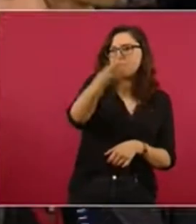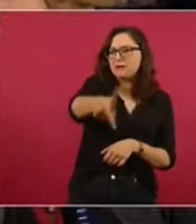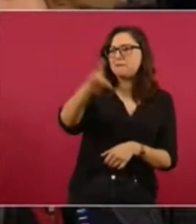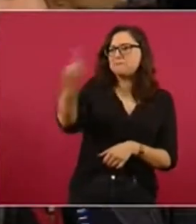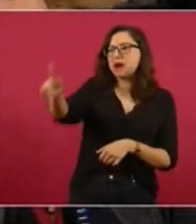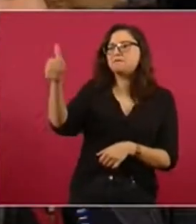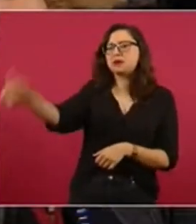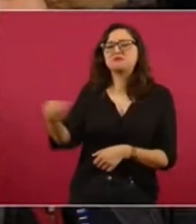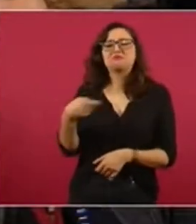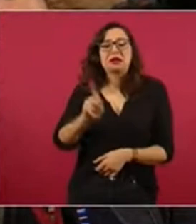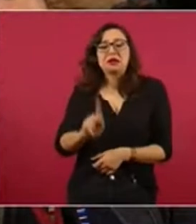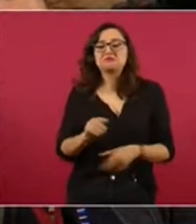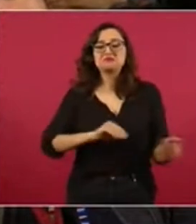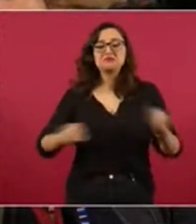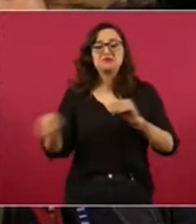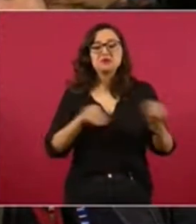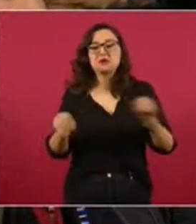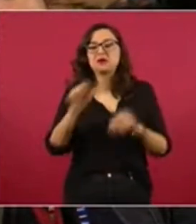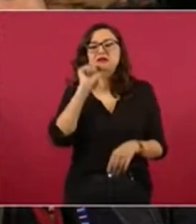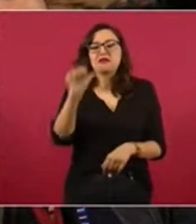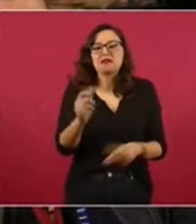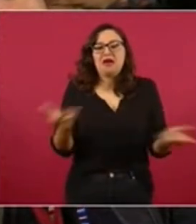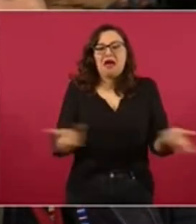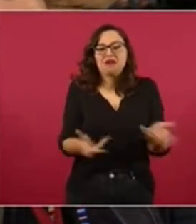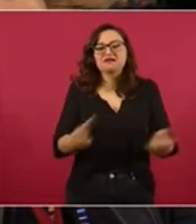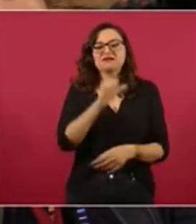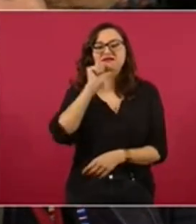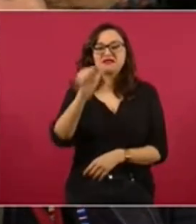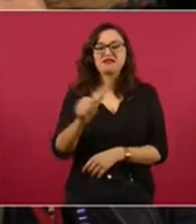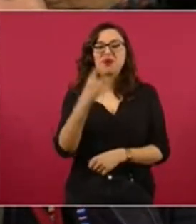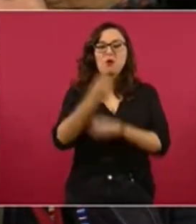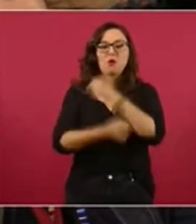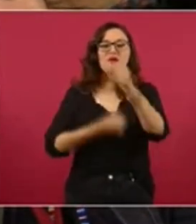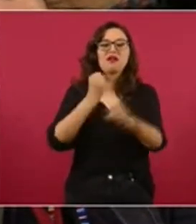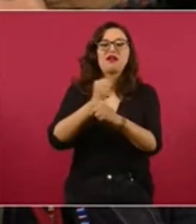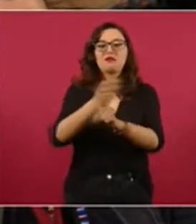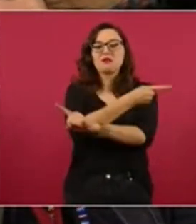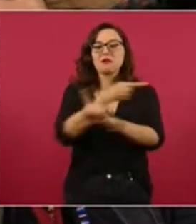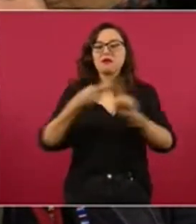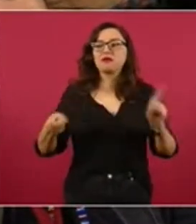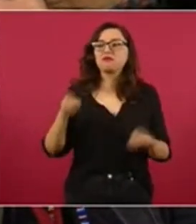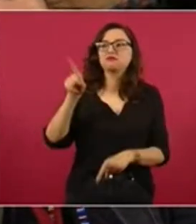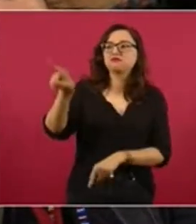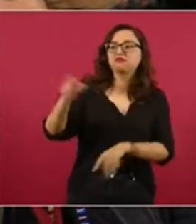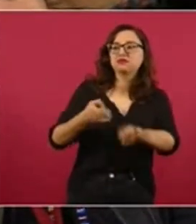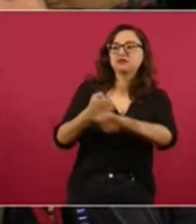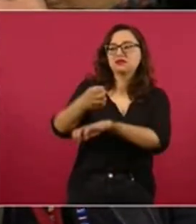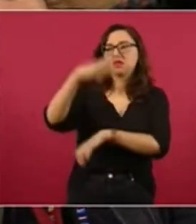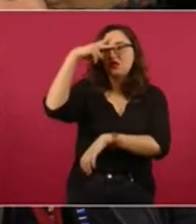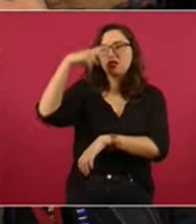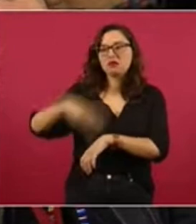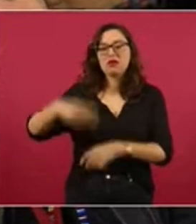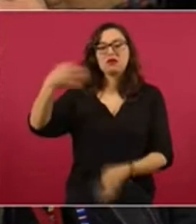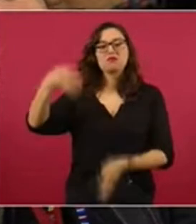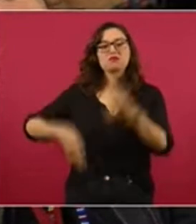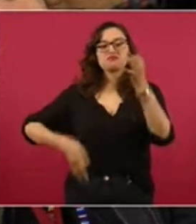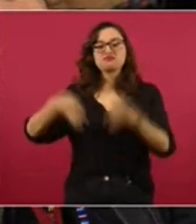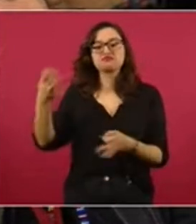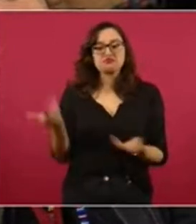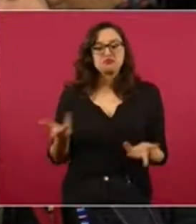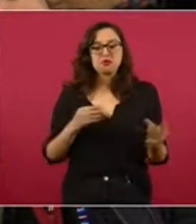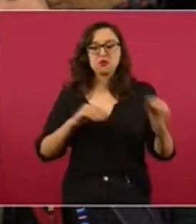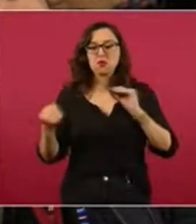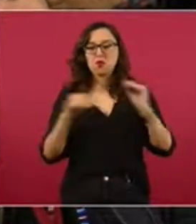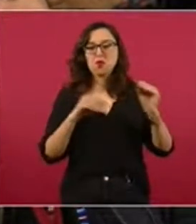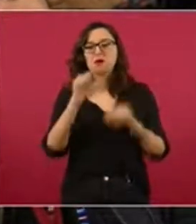de un año y cacho, y no ha pasado nada. Esto lo tiene la Fiscalía del Estado de México y no ha habido ninguna solución a